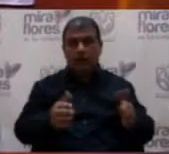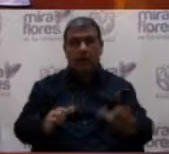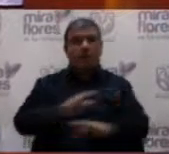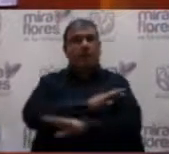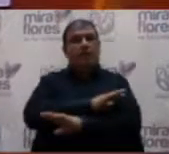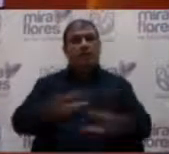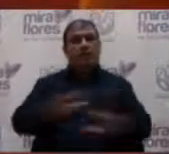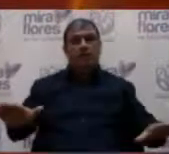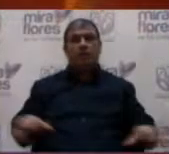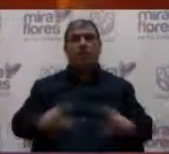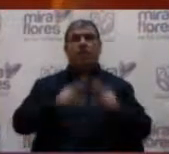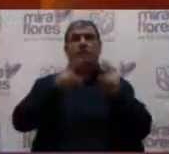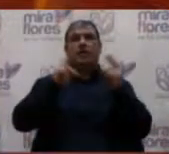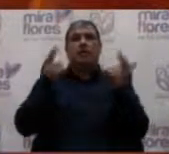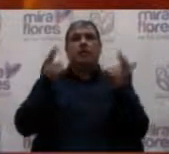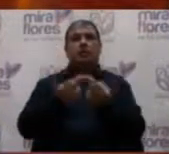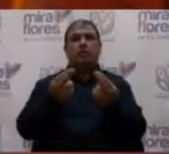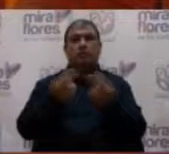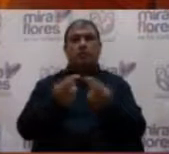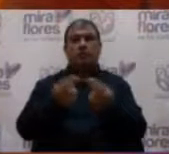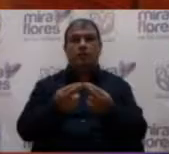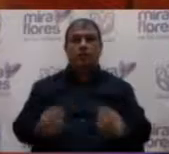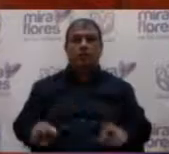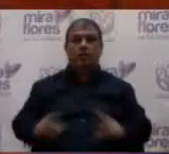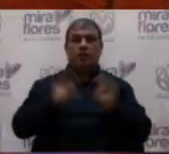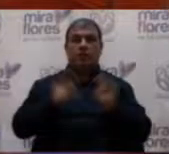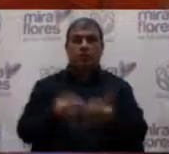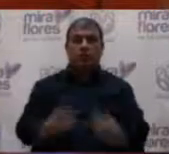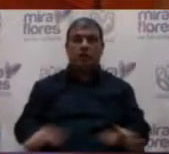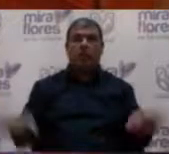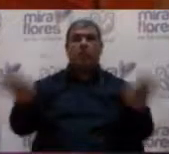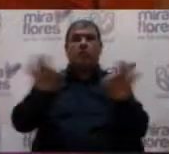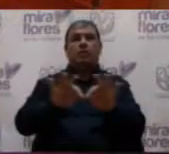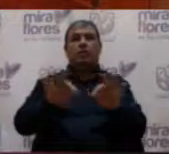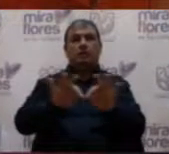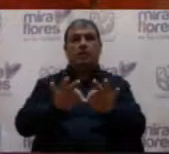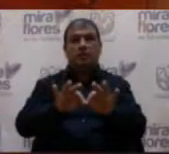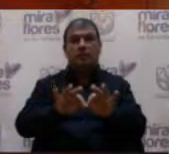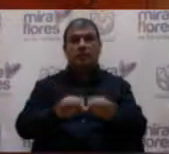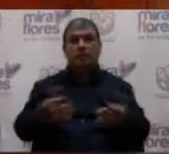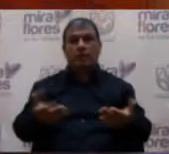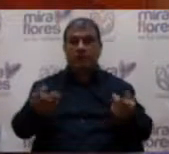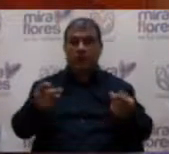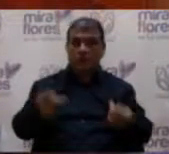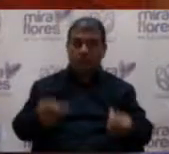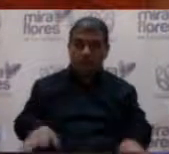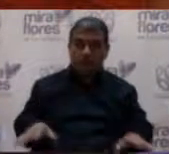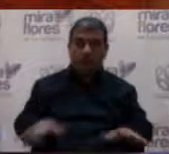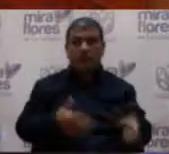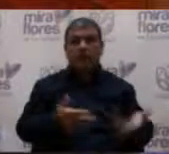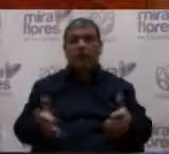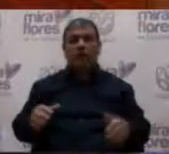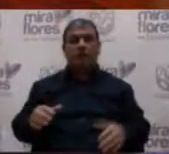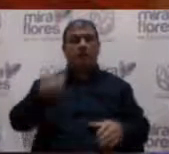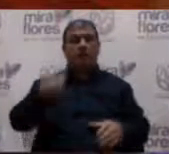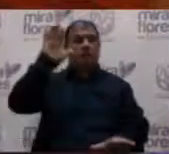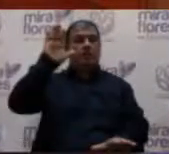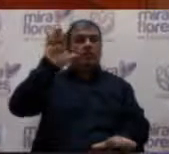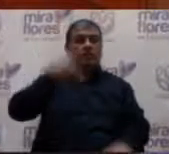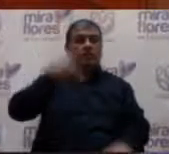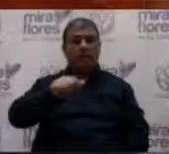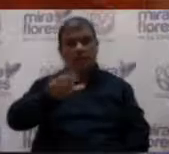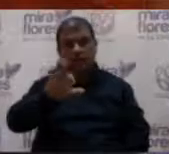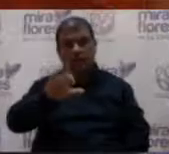damos por concluida esta sesión, que es una sesión realmente importante por lo que ha acontecido la juramentación de Alfredo esta